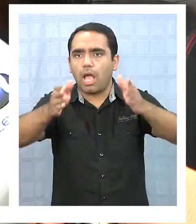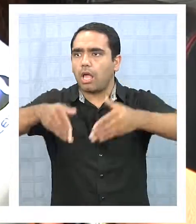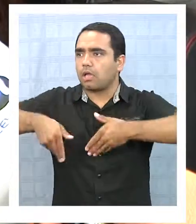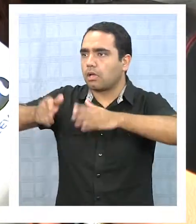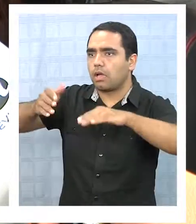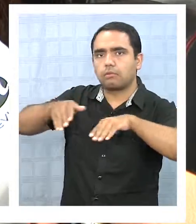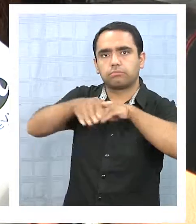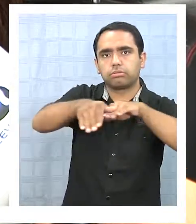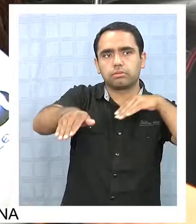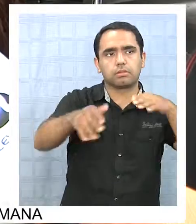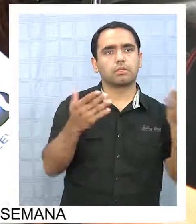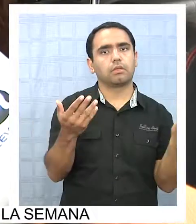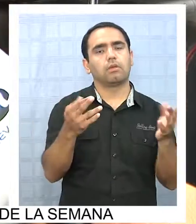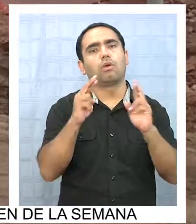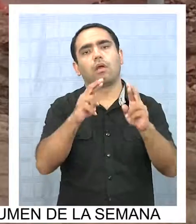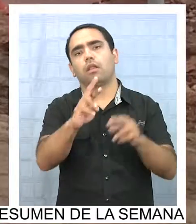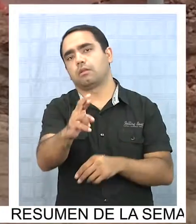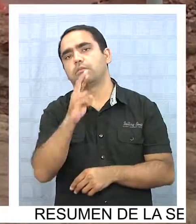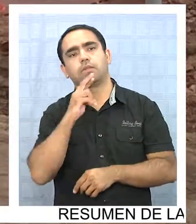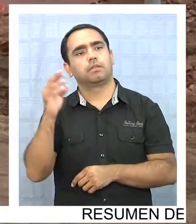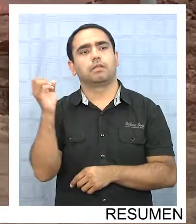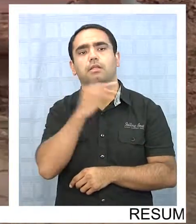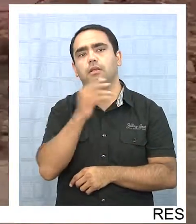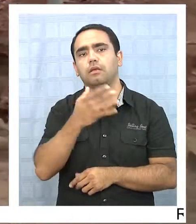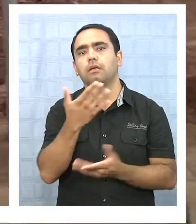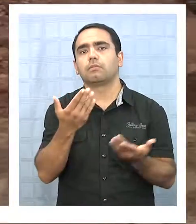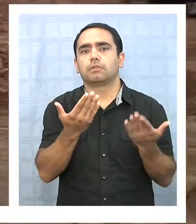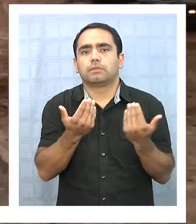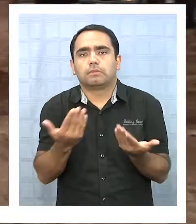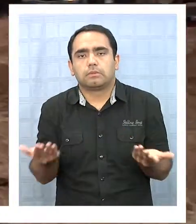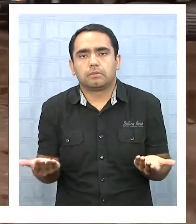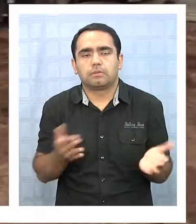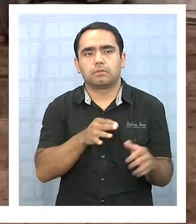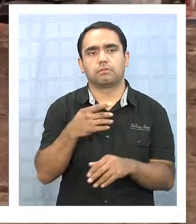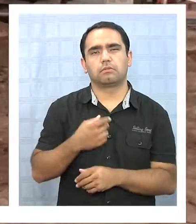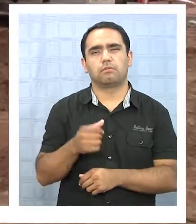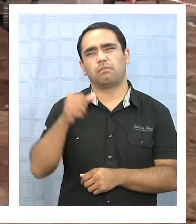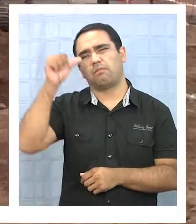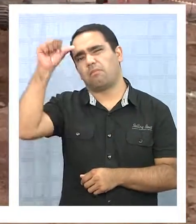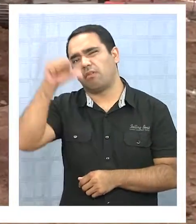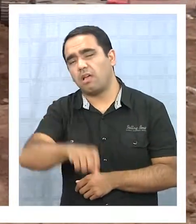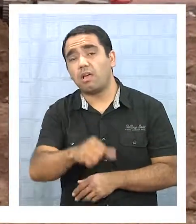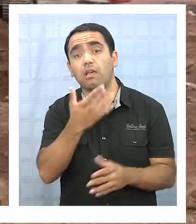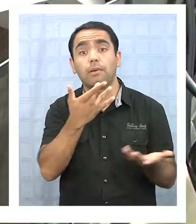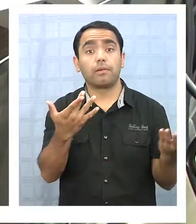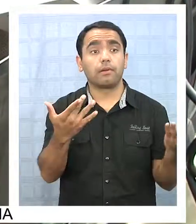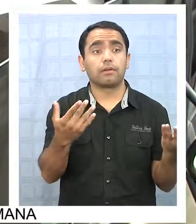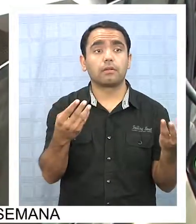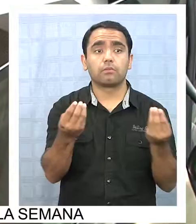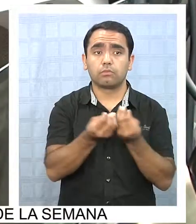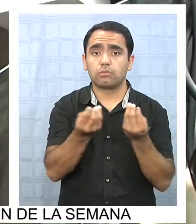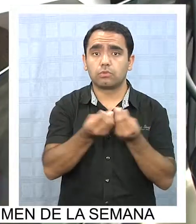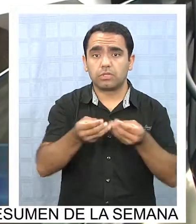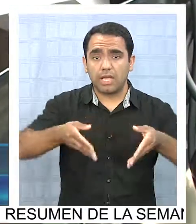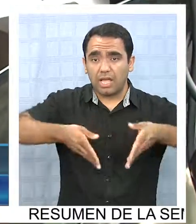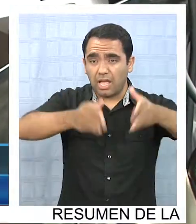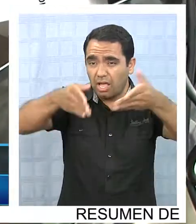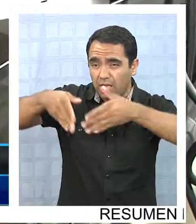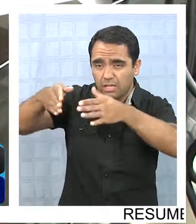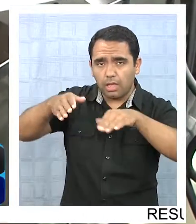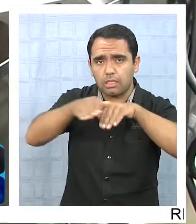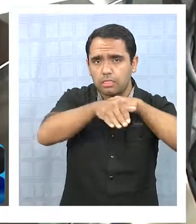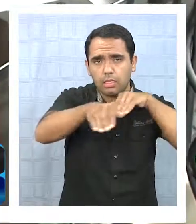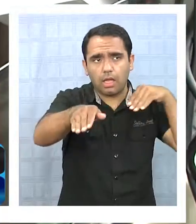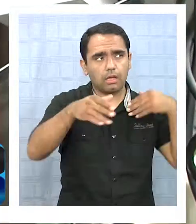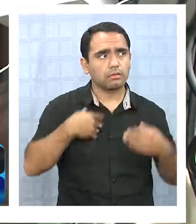Y que nos den alguna respuesta lo más pronto. Eso estamos esperando. Lo hay atroz porque en todas las calles de repente tenemos tacos y no hallamos